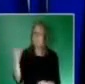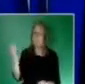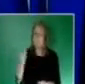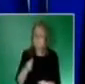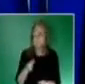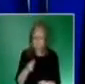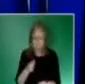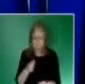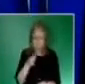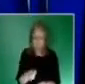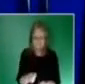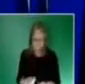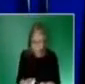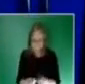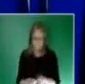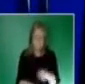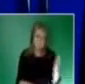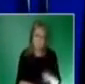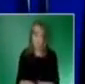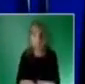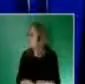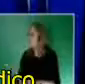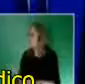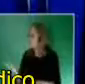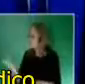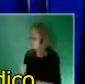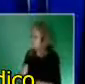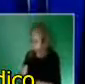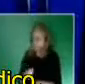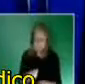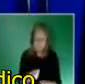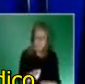por ello digo que el problema es de carácter político